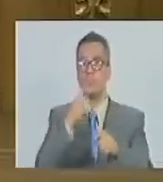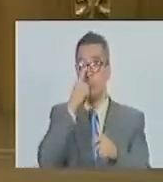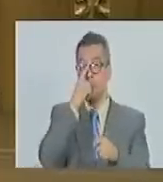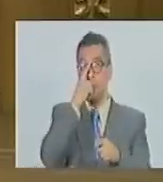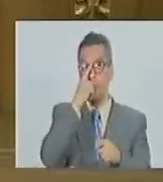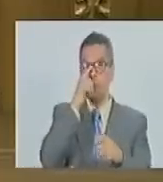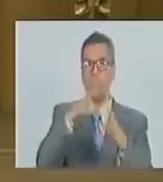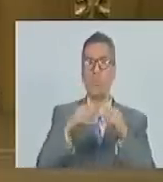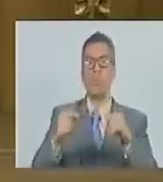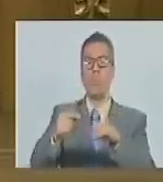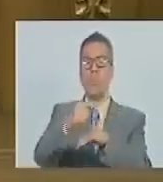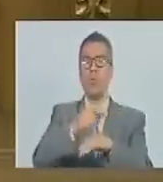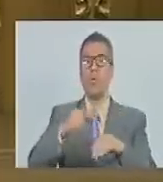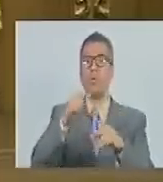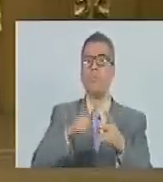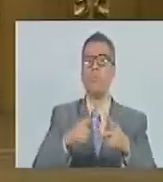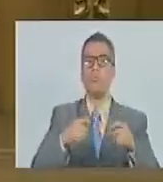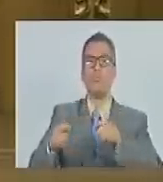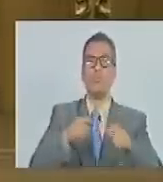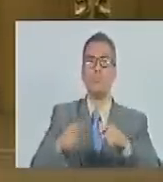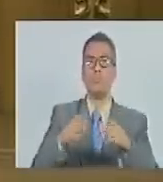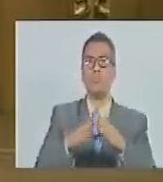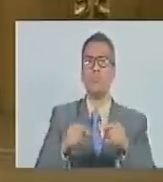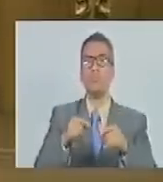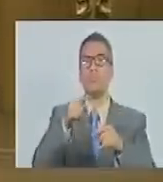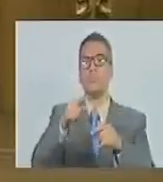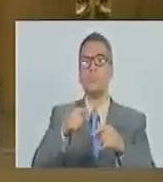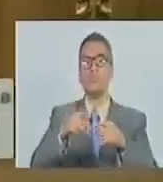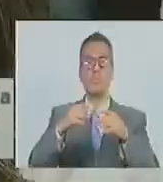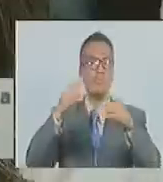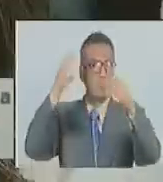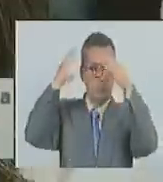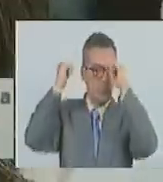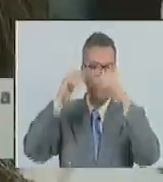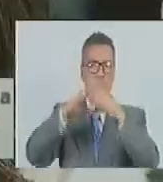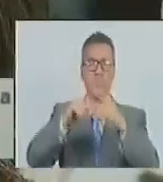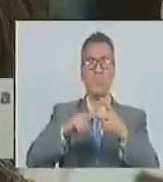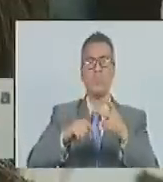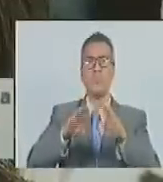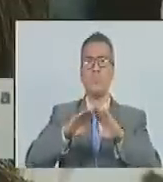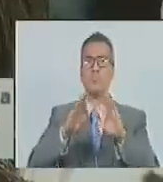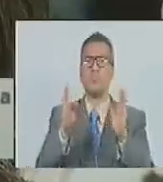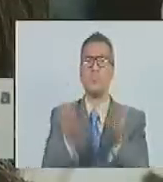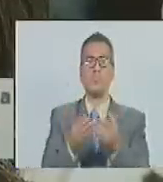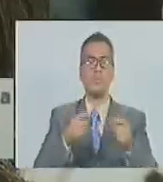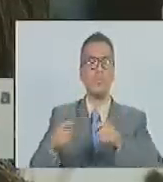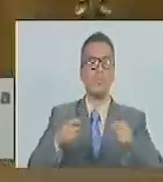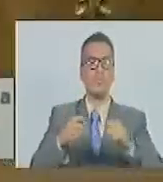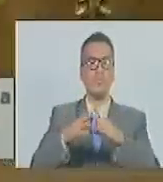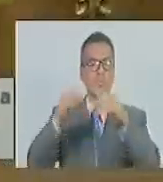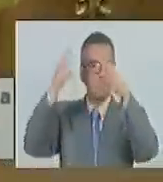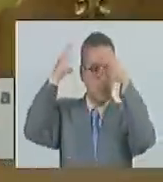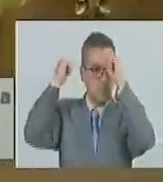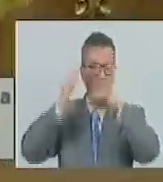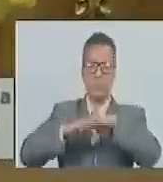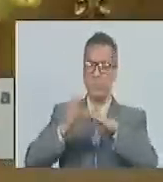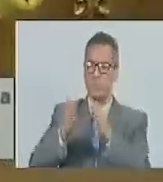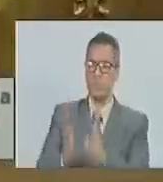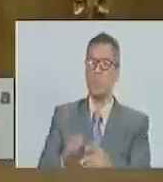los estados, movilizarse las cancillerías del mundo, movilizarse los diplomáticos y, ¿por qué